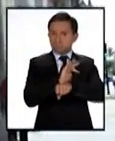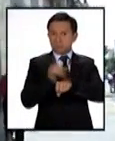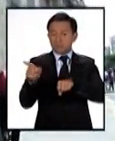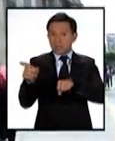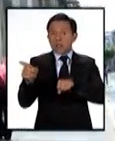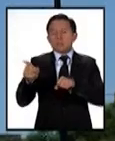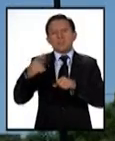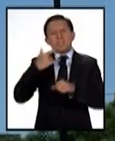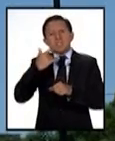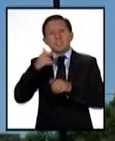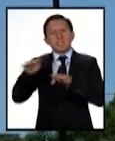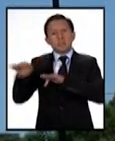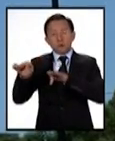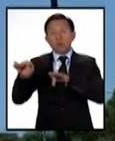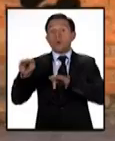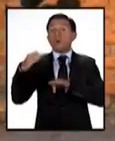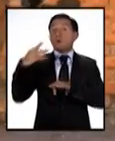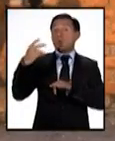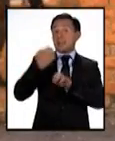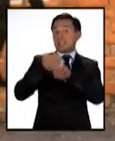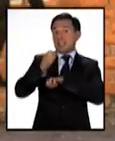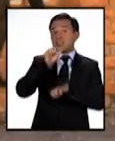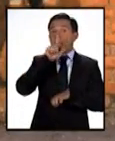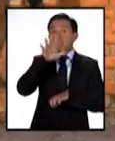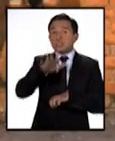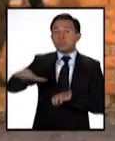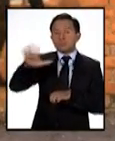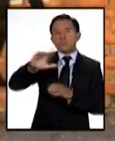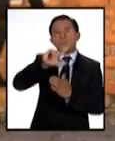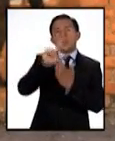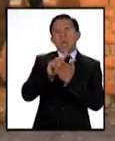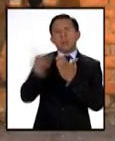Ley de Educación del Estado de Jalisco.